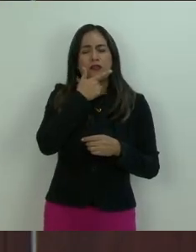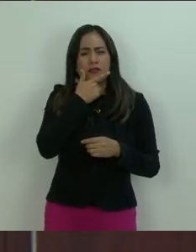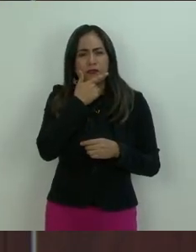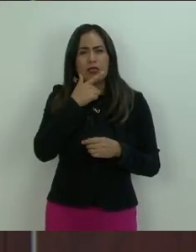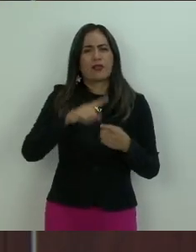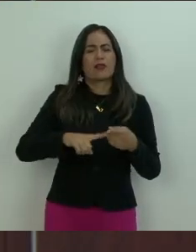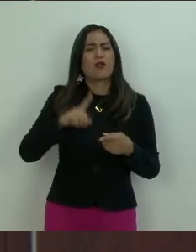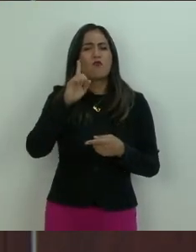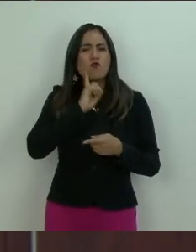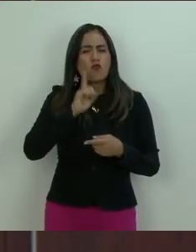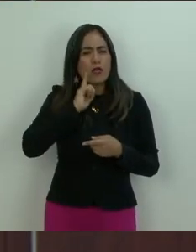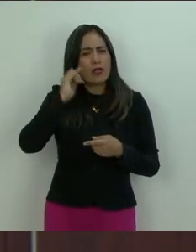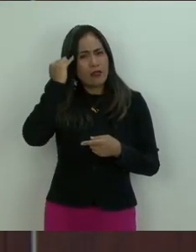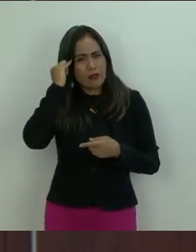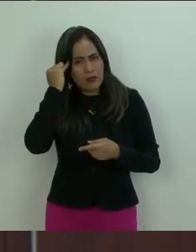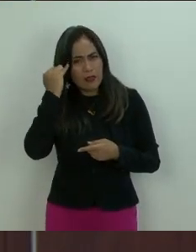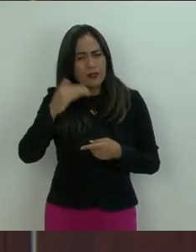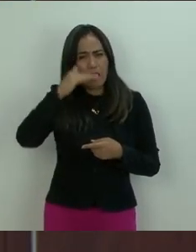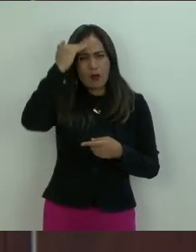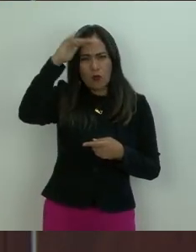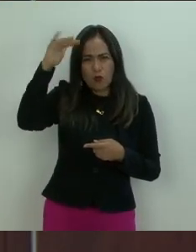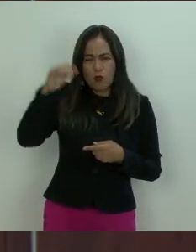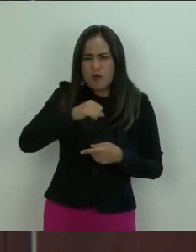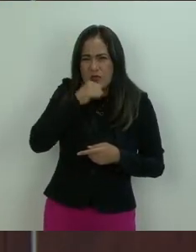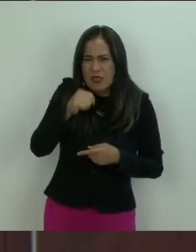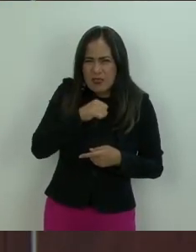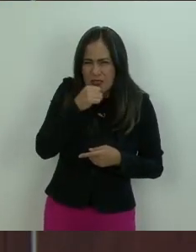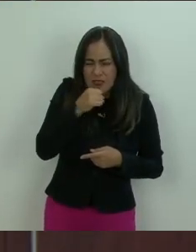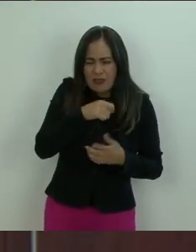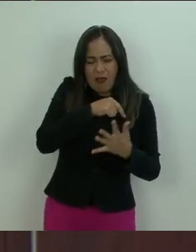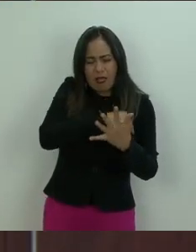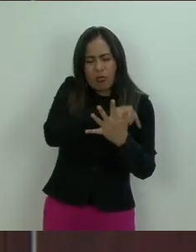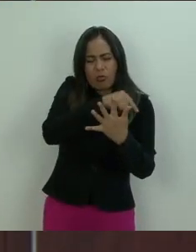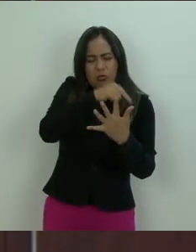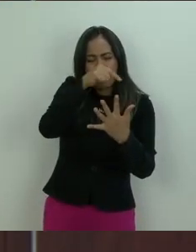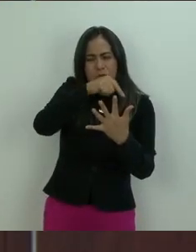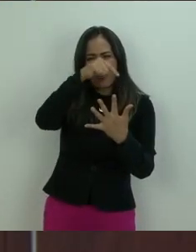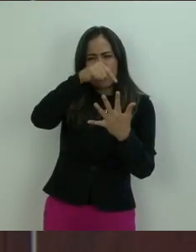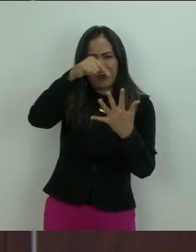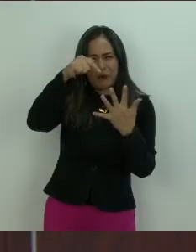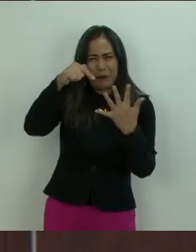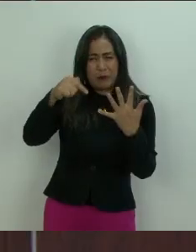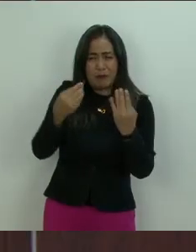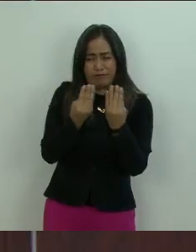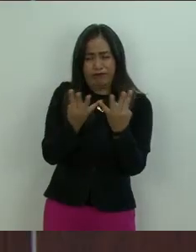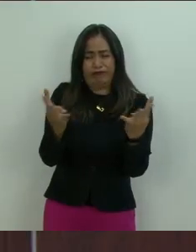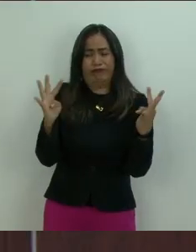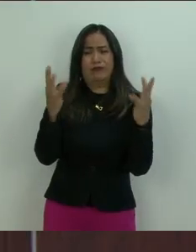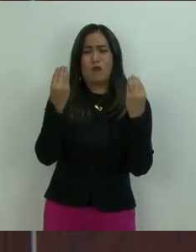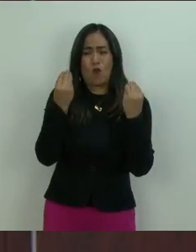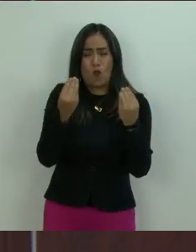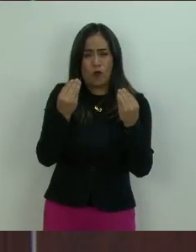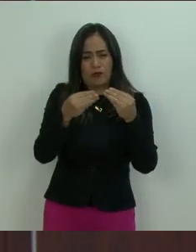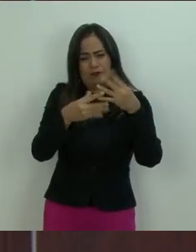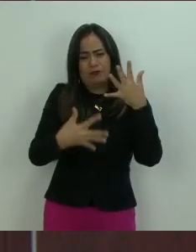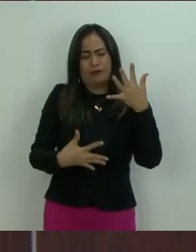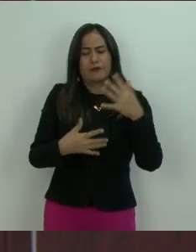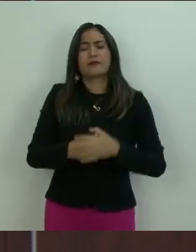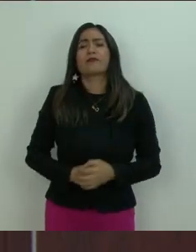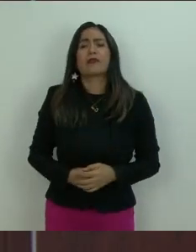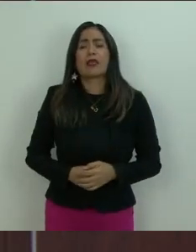mayor. Tenemos que ir viendo que es un abanico el que se va abriendo y entonces no es lo mismo